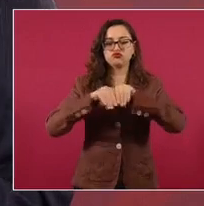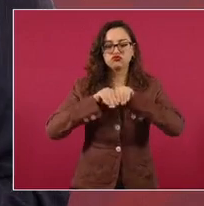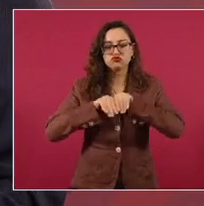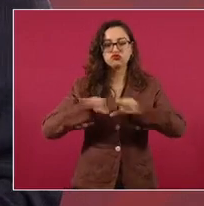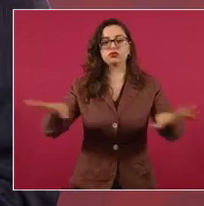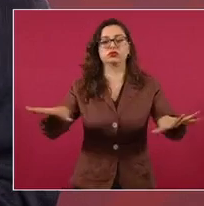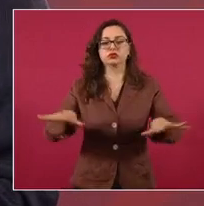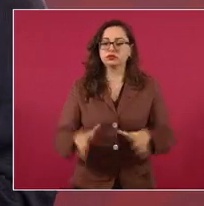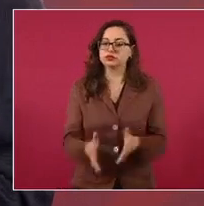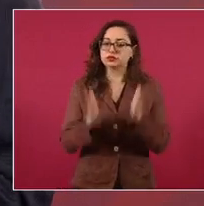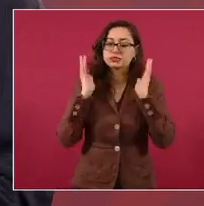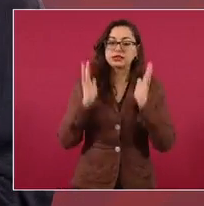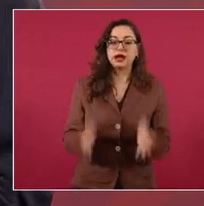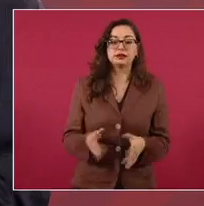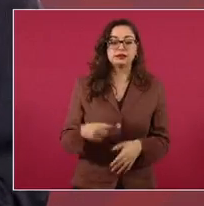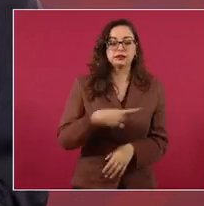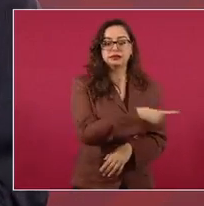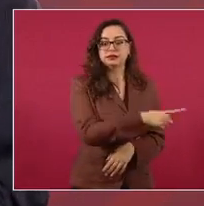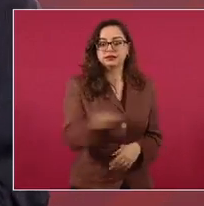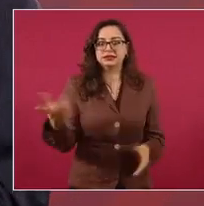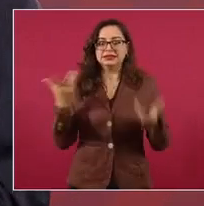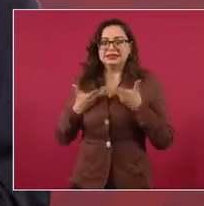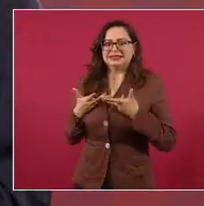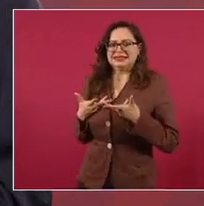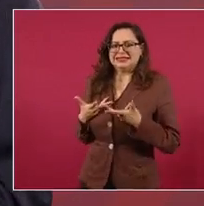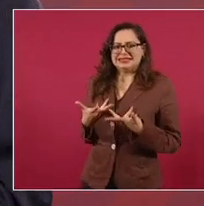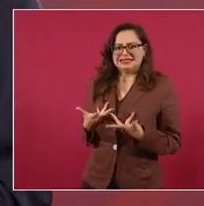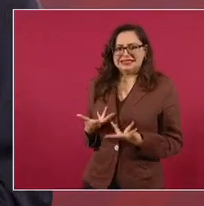y no la esperaban,